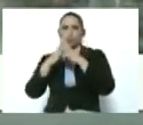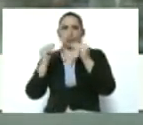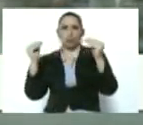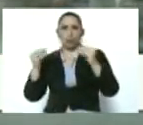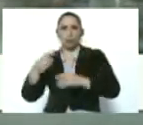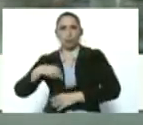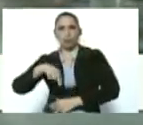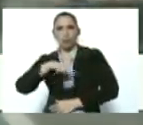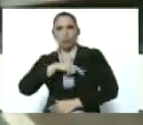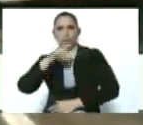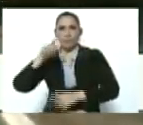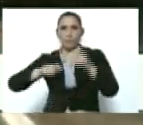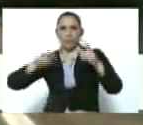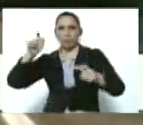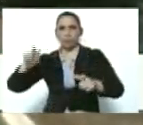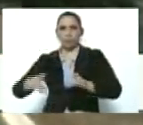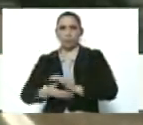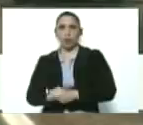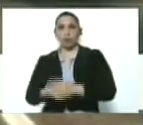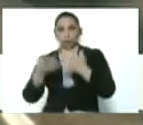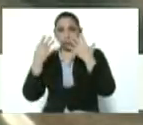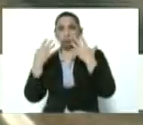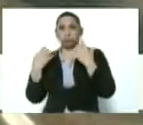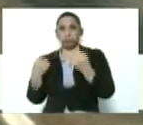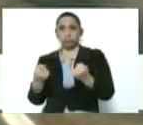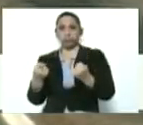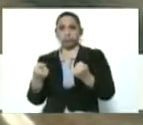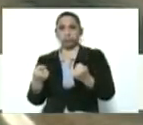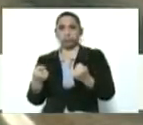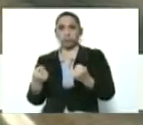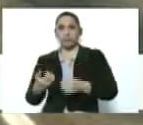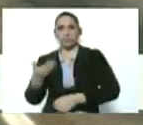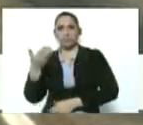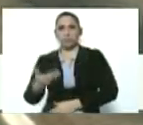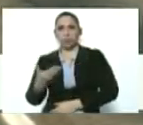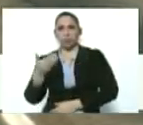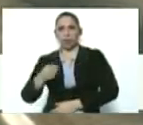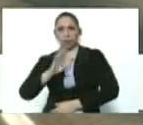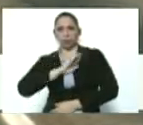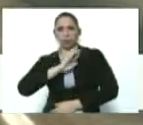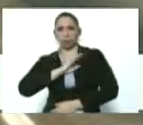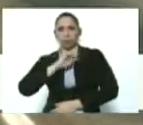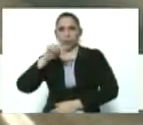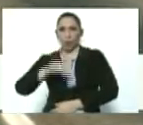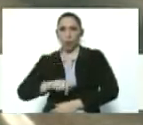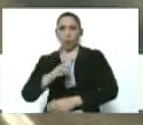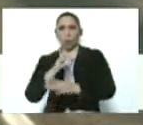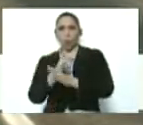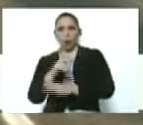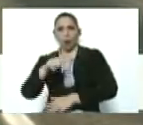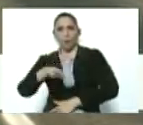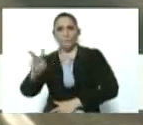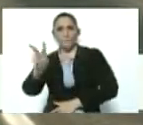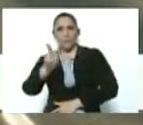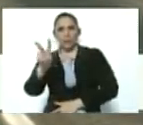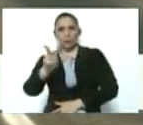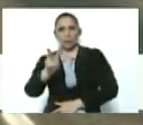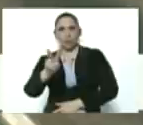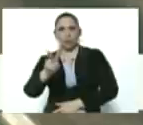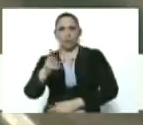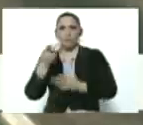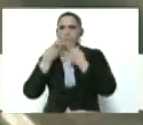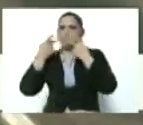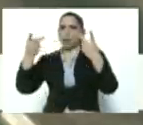nuestra ciudadanía entendiendo el rol histórico que nos corresponde hoy jugar hoy venezuela es una